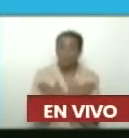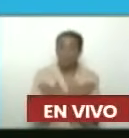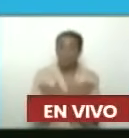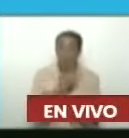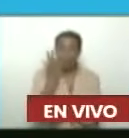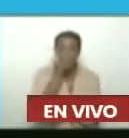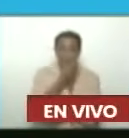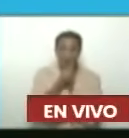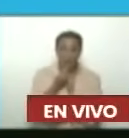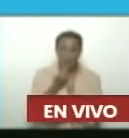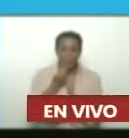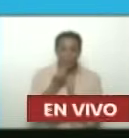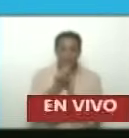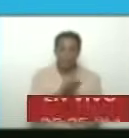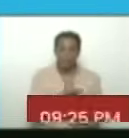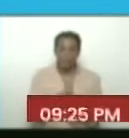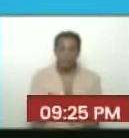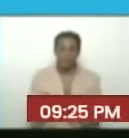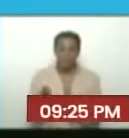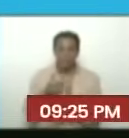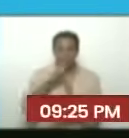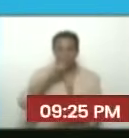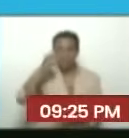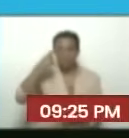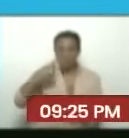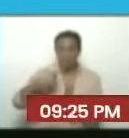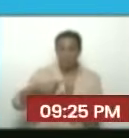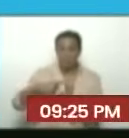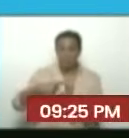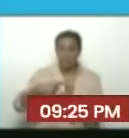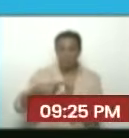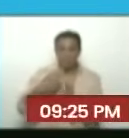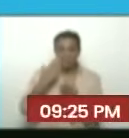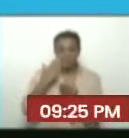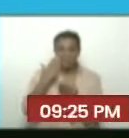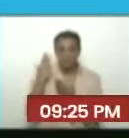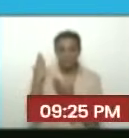chicos. Bienvenidos a Con Maduro Más.